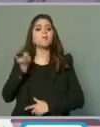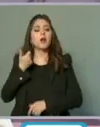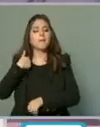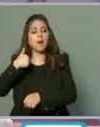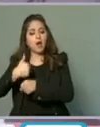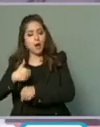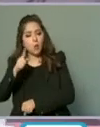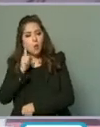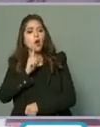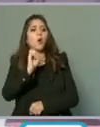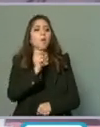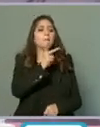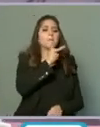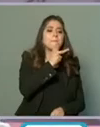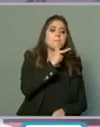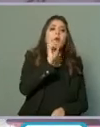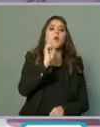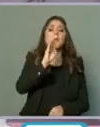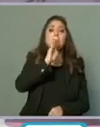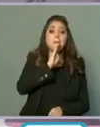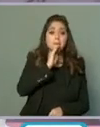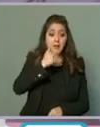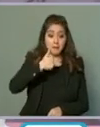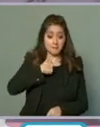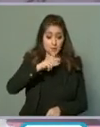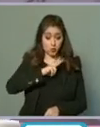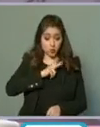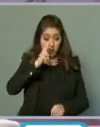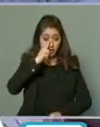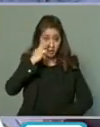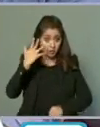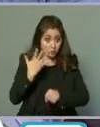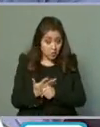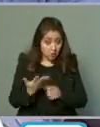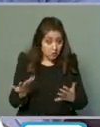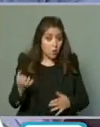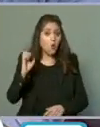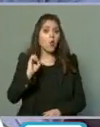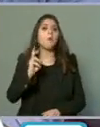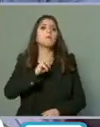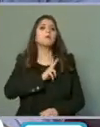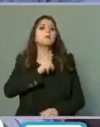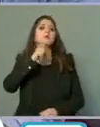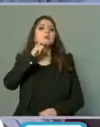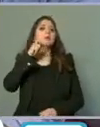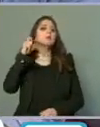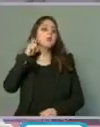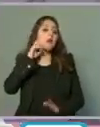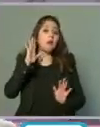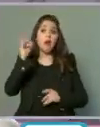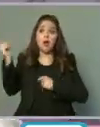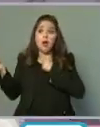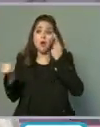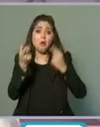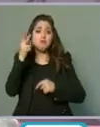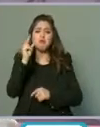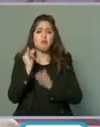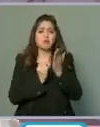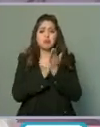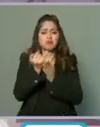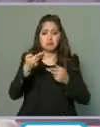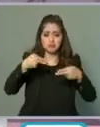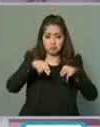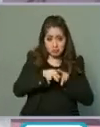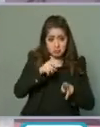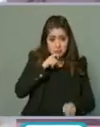papá, me valgo por mí mismo. Mi vida sexual, ¿no? Digo, hay gente que puede elegir no tener una vida sexual, Claro. pero normalmente